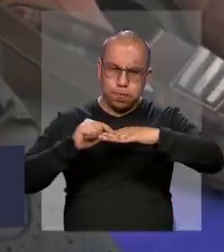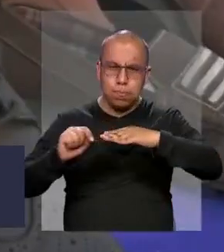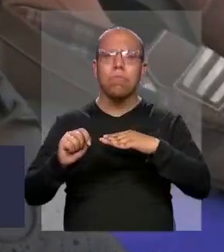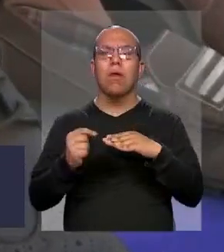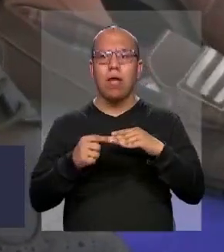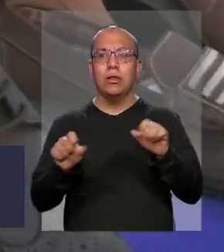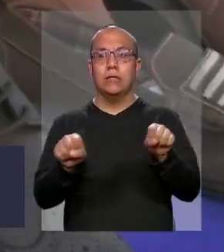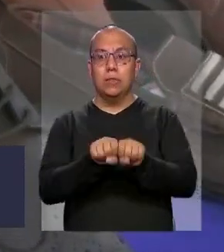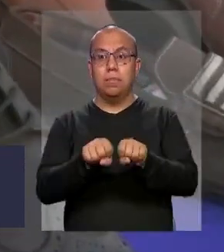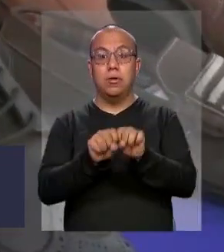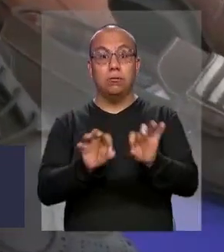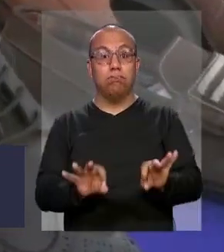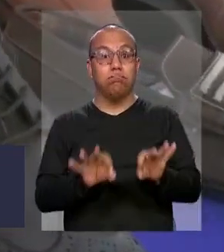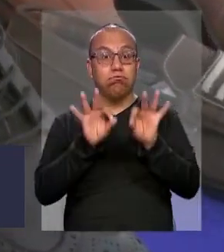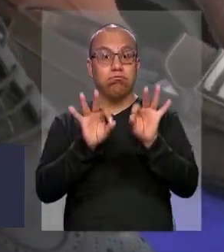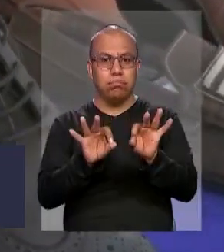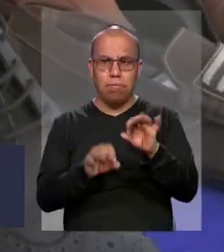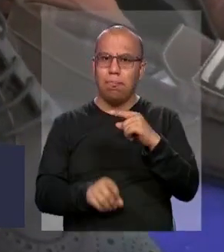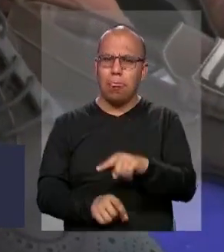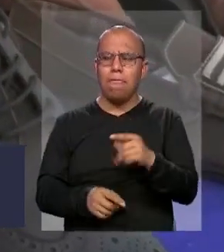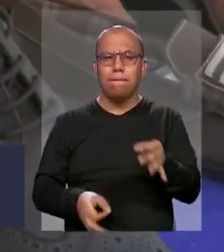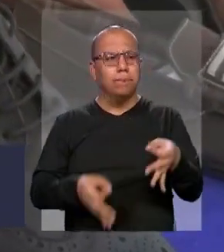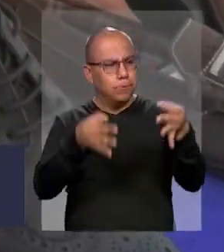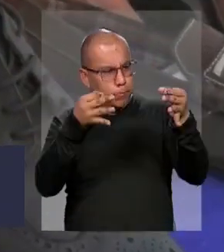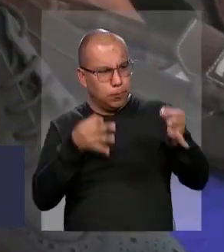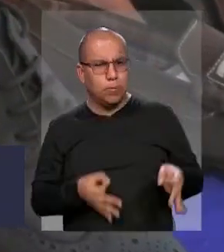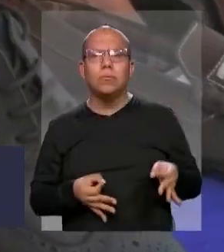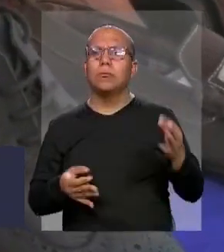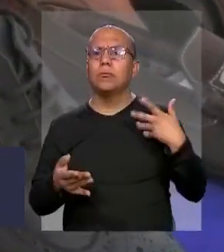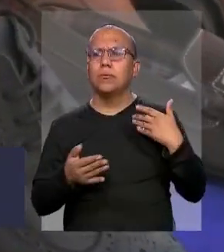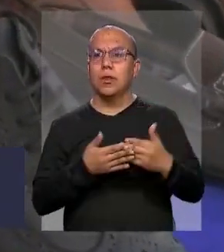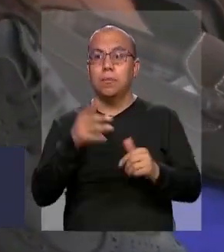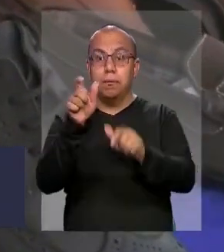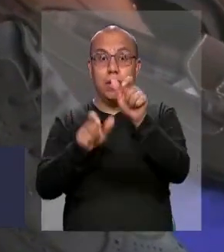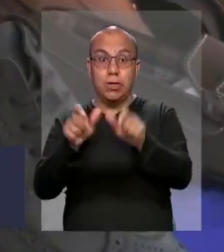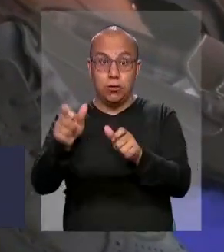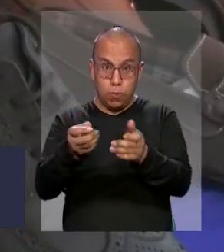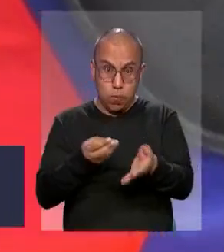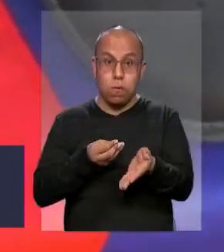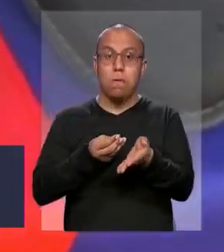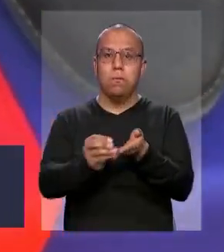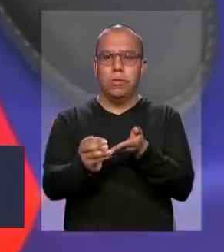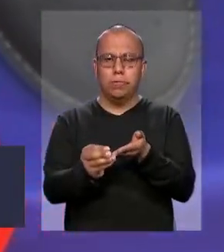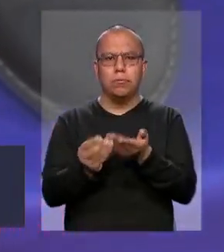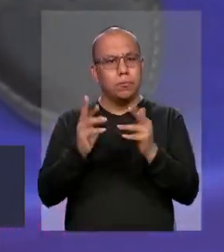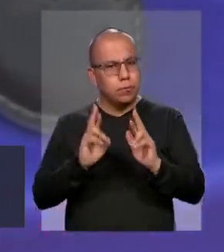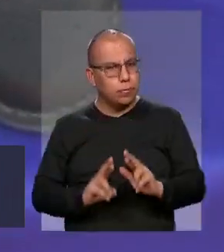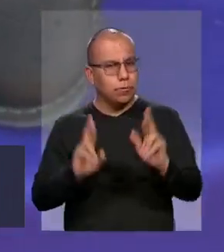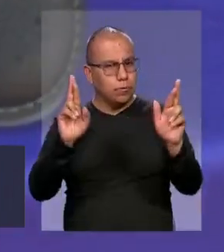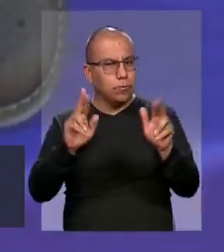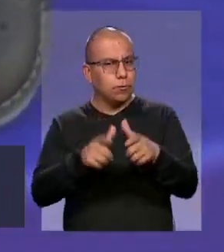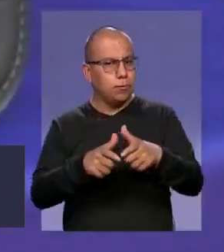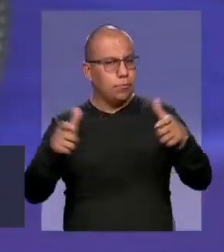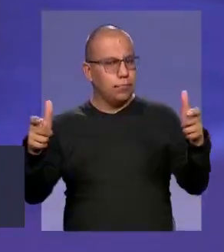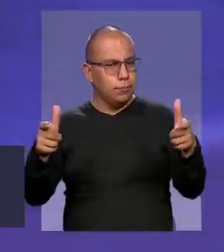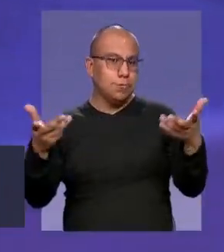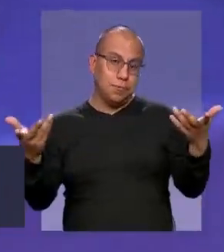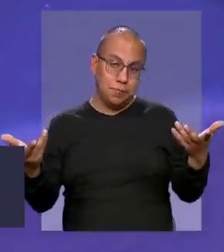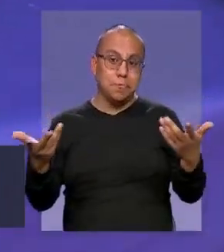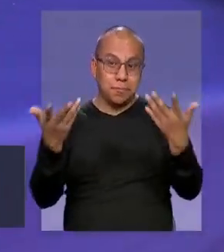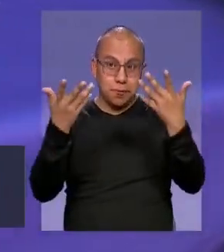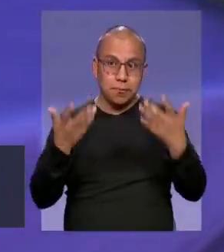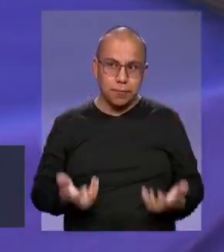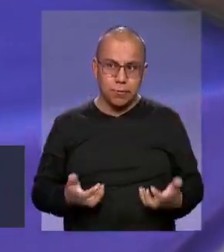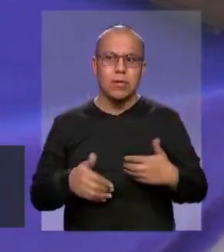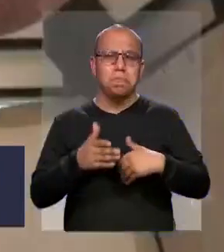Haciendo el zapato de buena calidad, con garantía hacia las personas que lo pueden comprar. Y deseo crecer en ella, ¿sí? Y